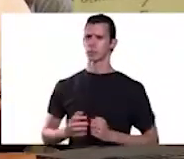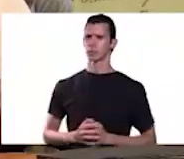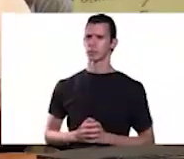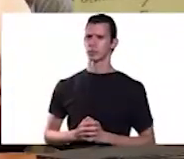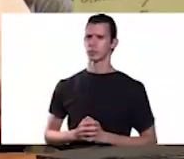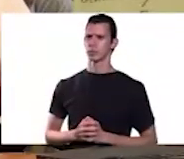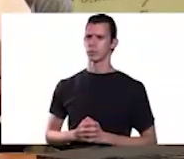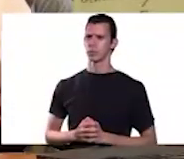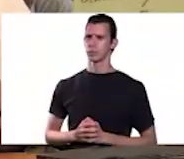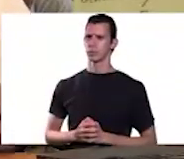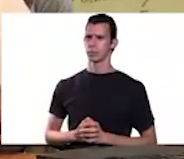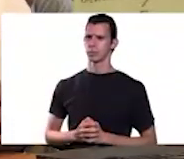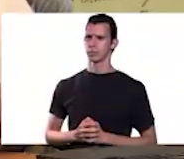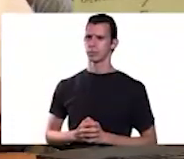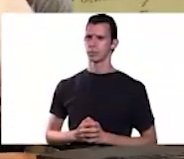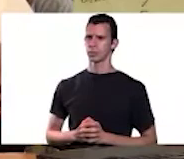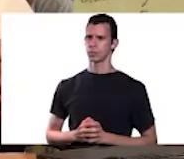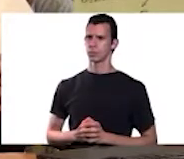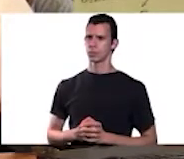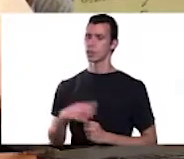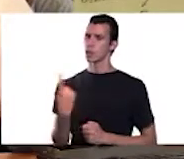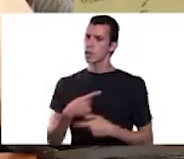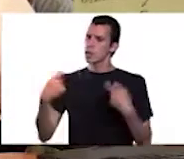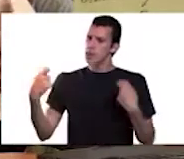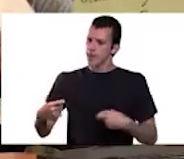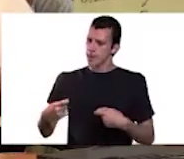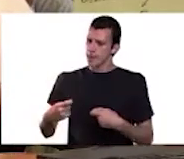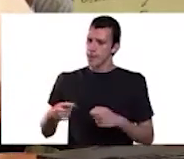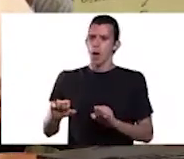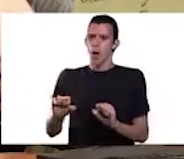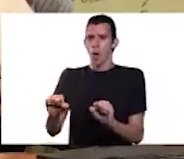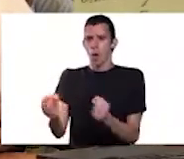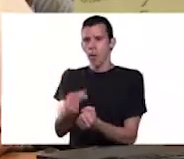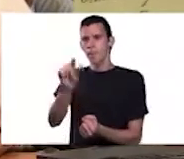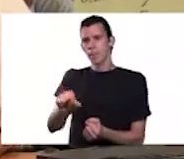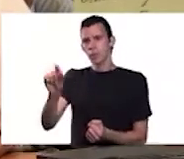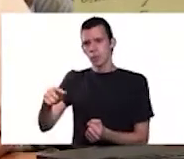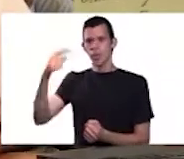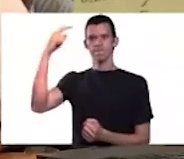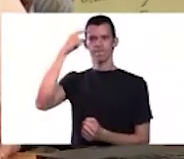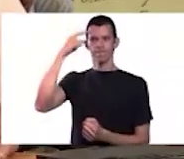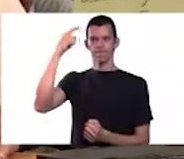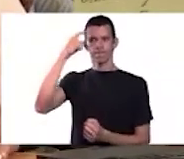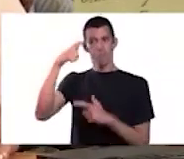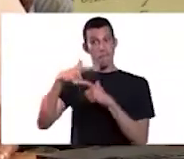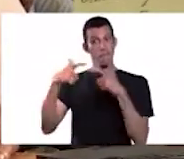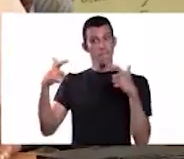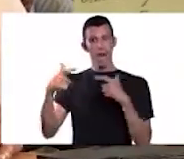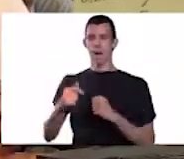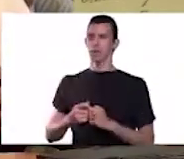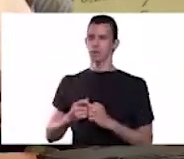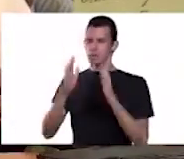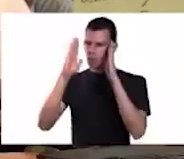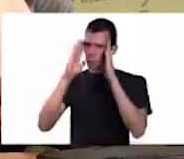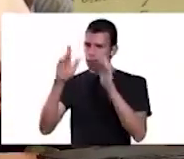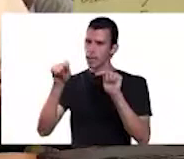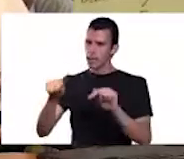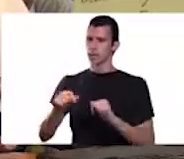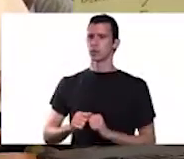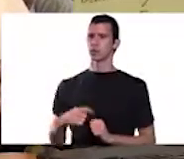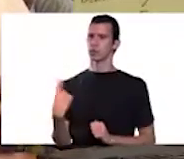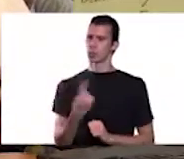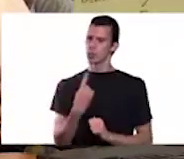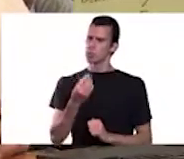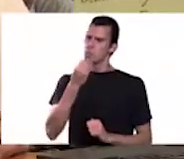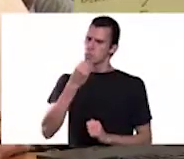que debemos trabajarlo, que debemos exigirlo, sencillamente para que sea parte del uso racional de los recursos y que